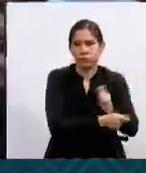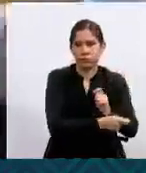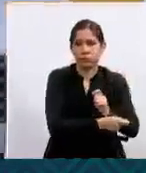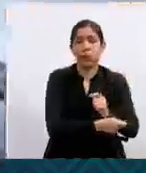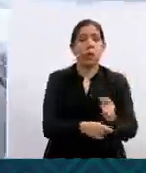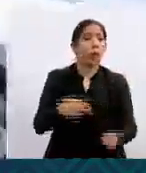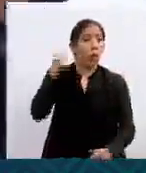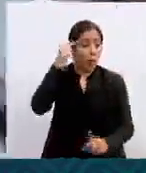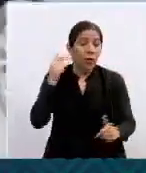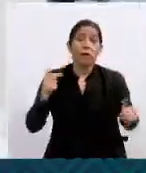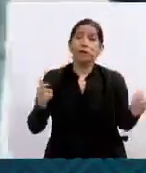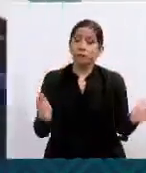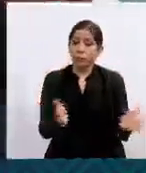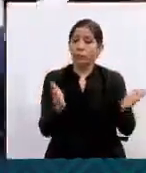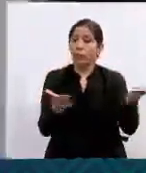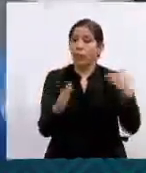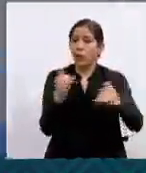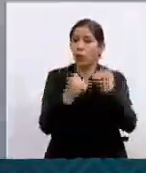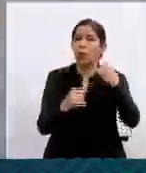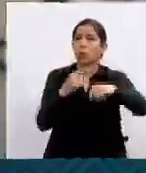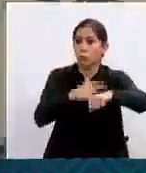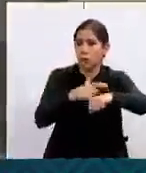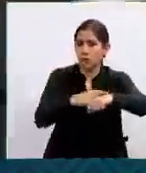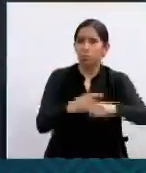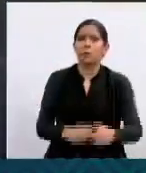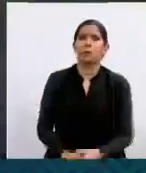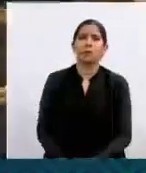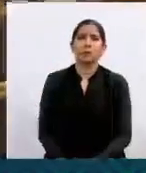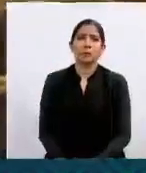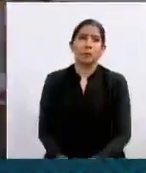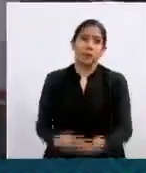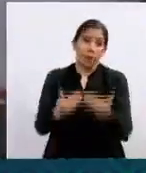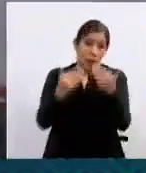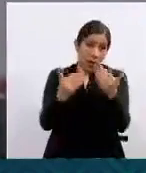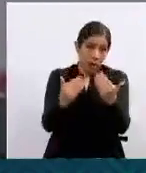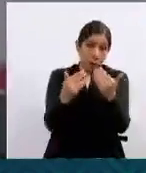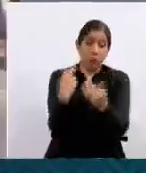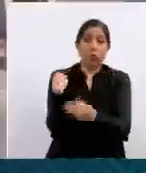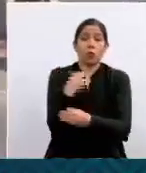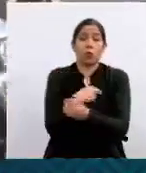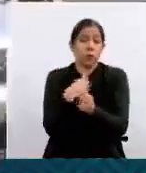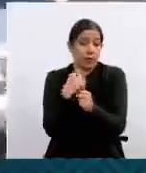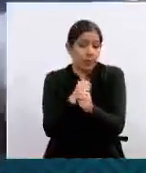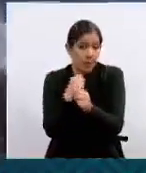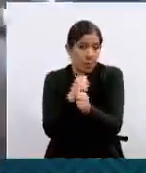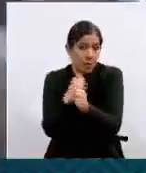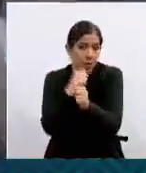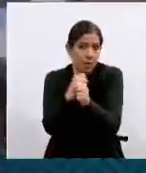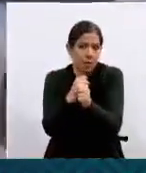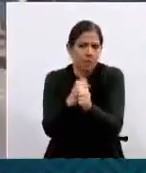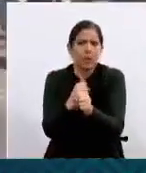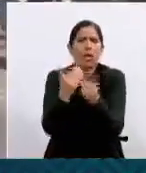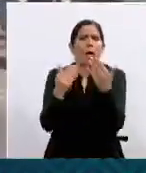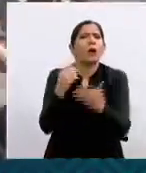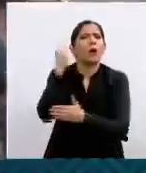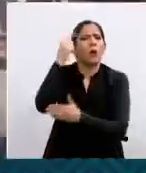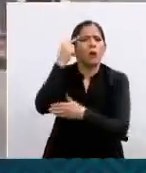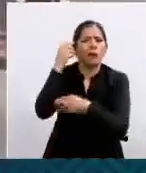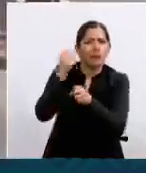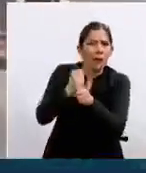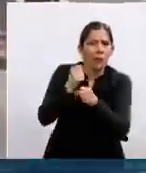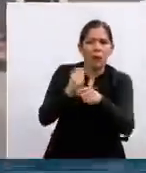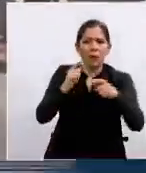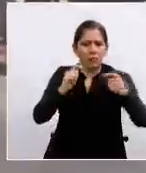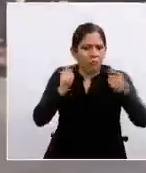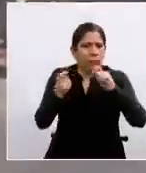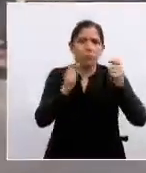nacional en estos últimos meses bueno vamos trabajando el gobierno está trabajando ya en estas transformaciones y